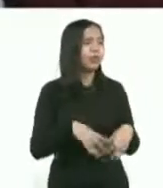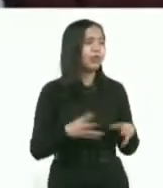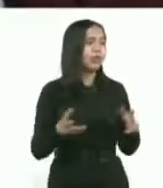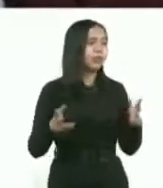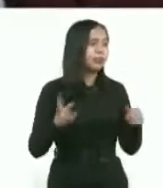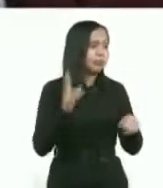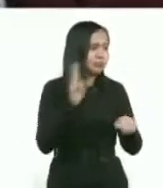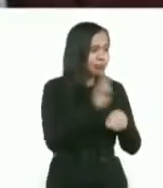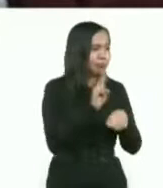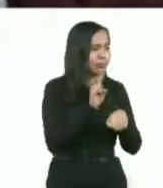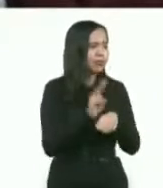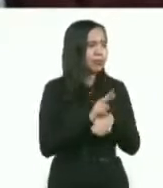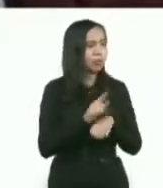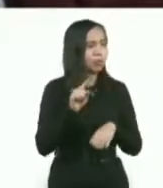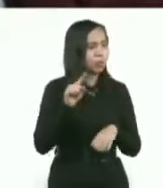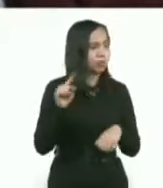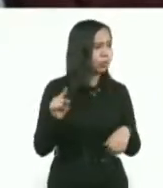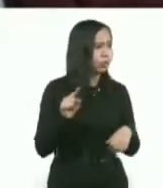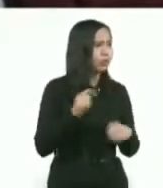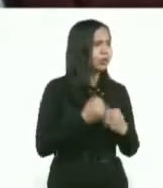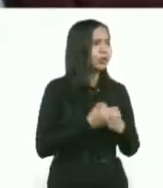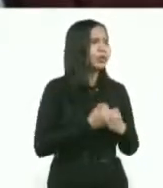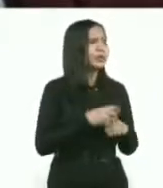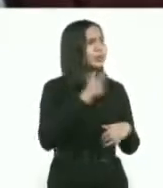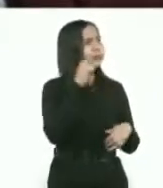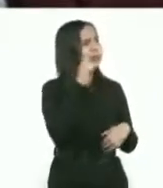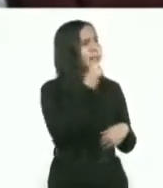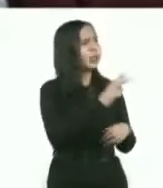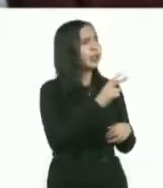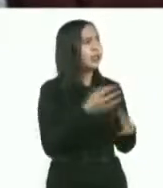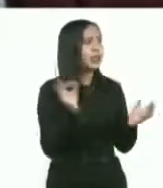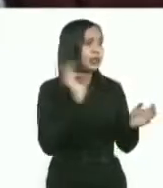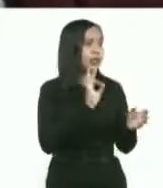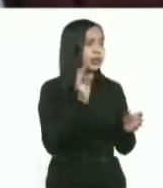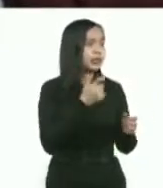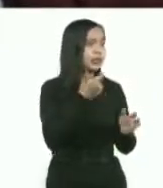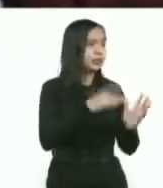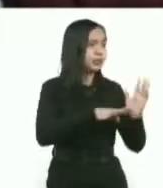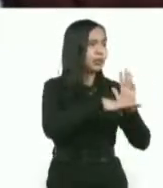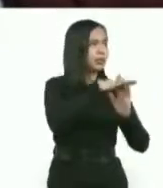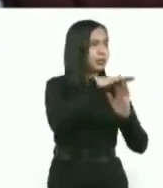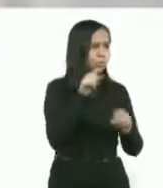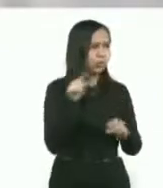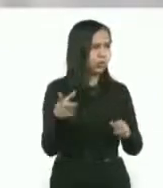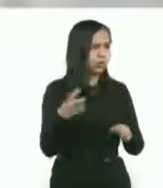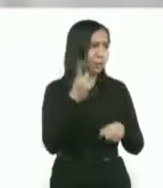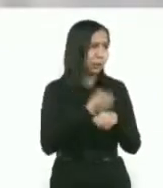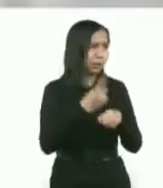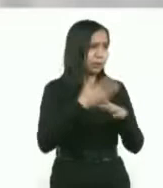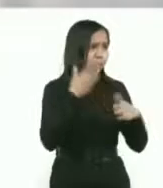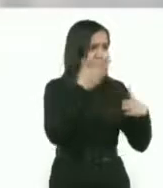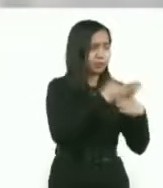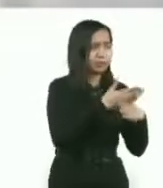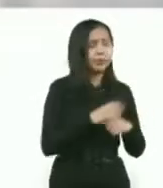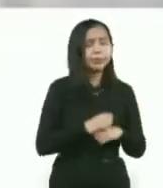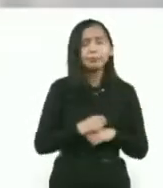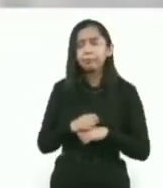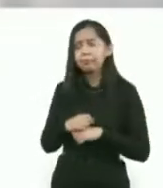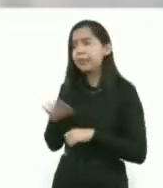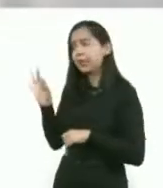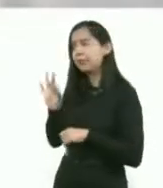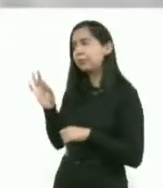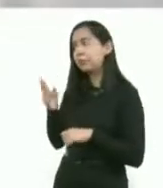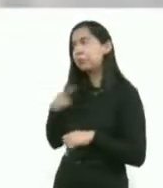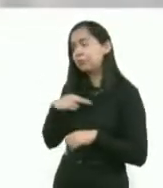como, si el precio es muy alto, es a donde primero van o cómo va? Pues pudiera llamarnos más la